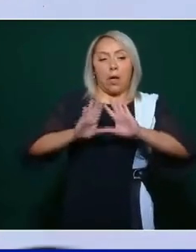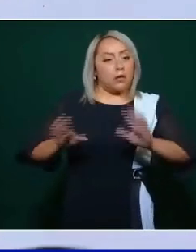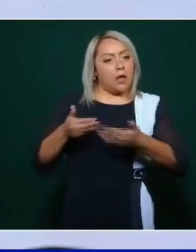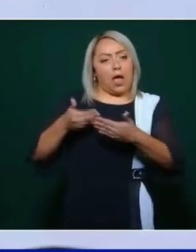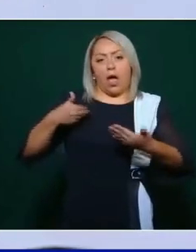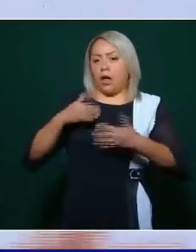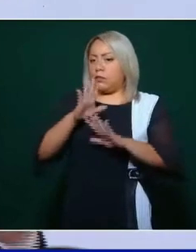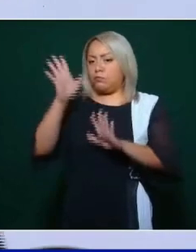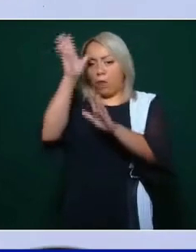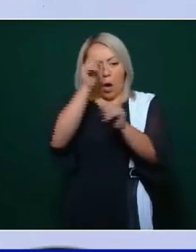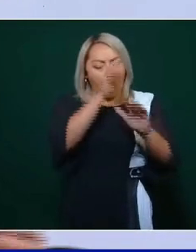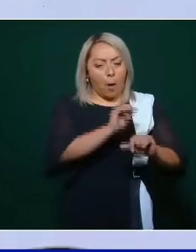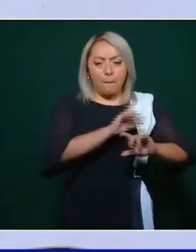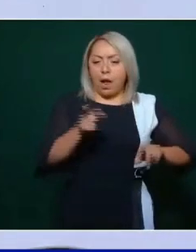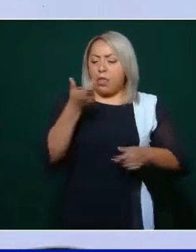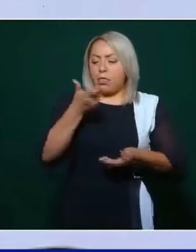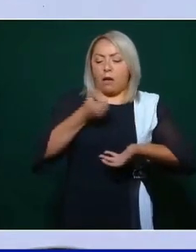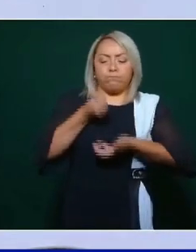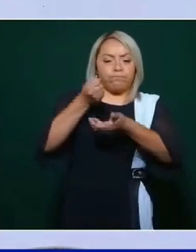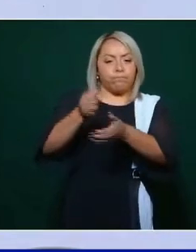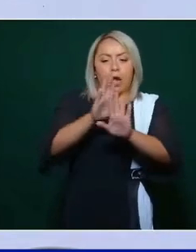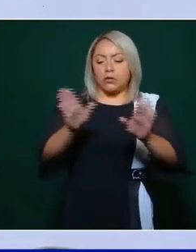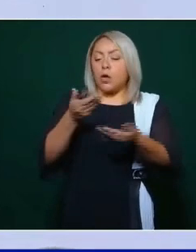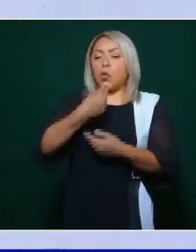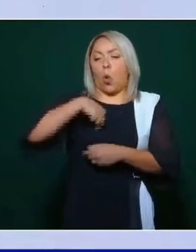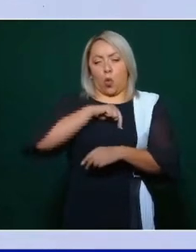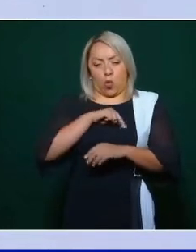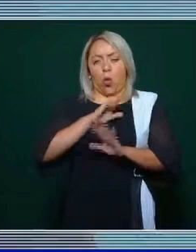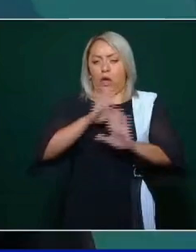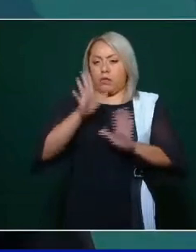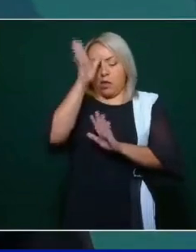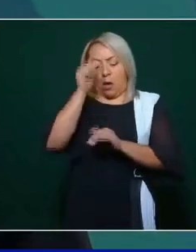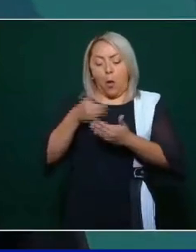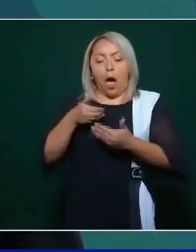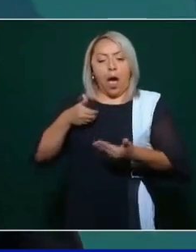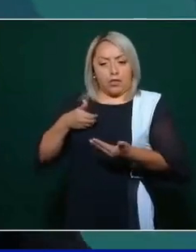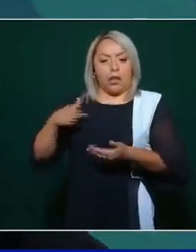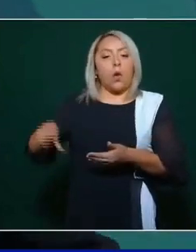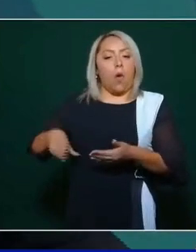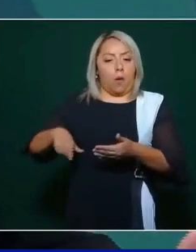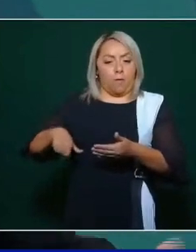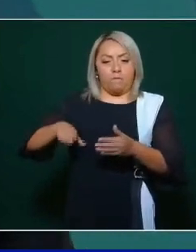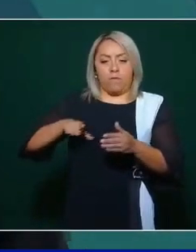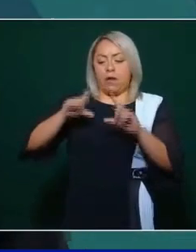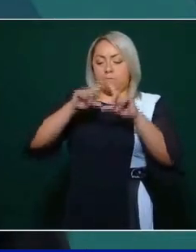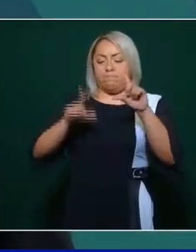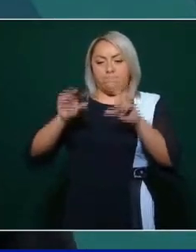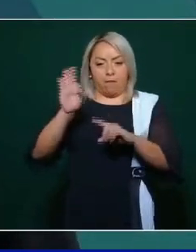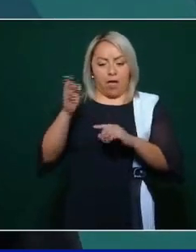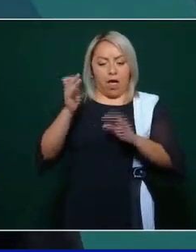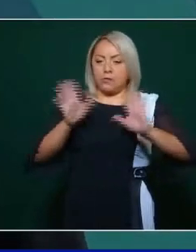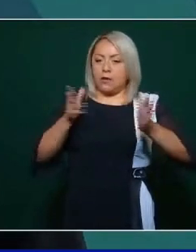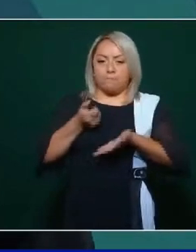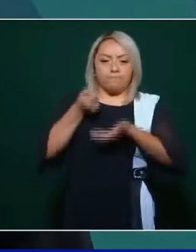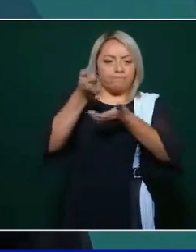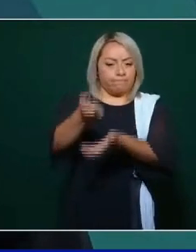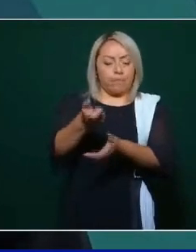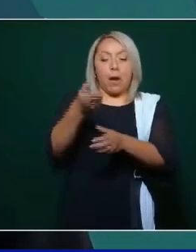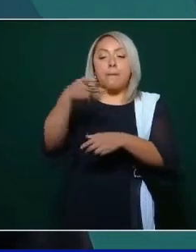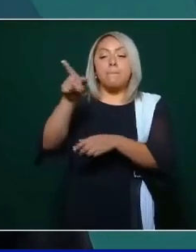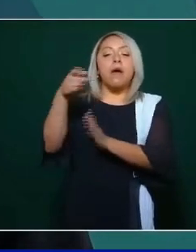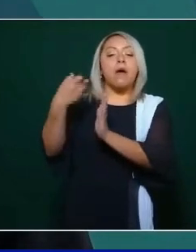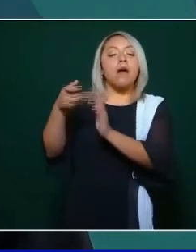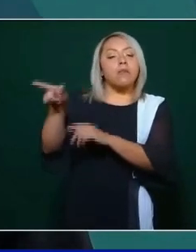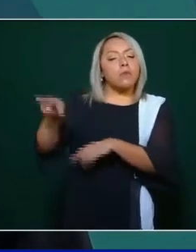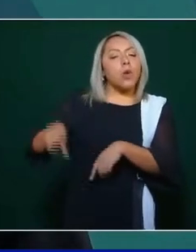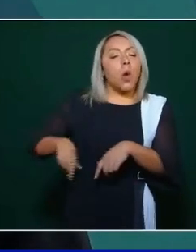depositar o entregar la parte que nos corresponde de aportación federal. Ellos han aportado su parte,